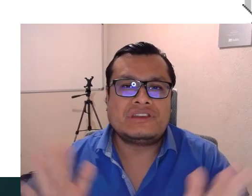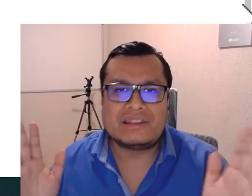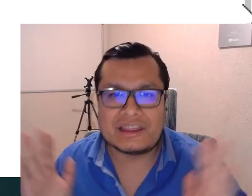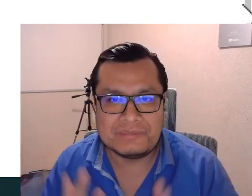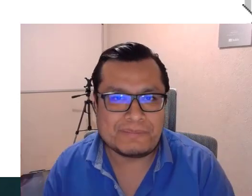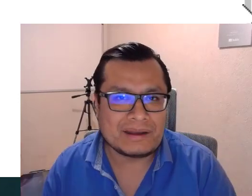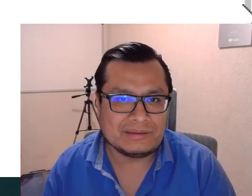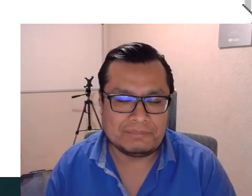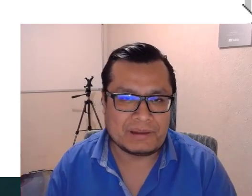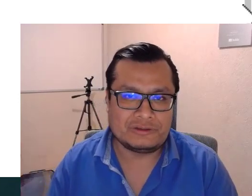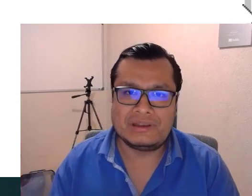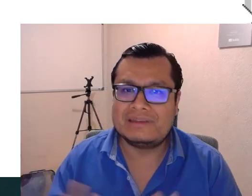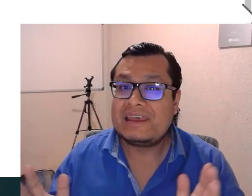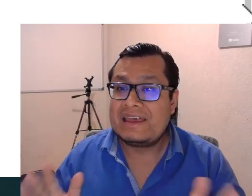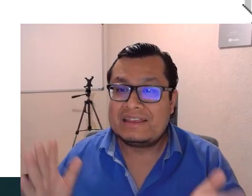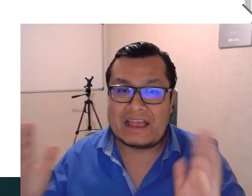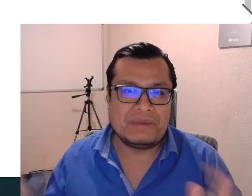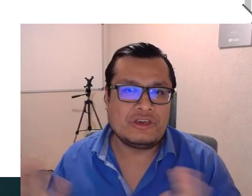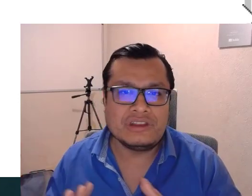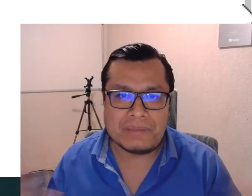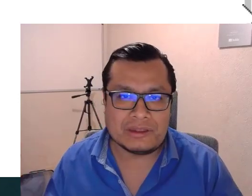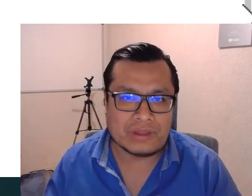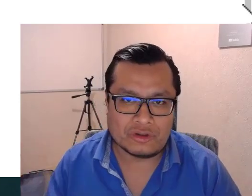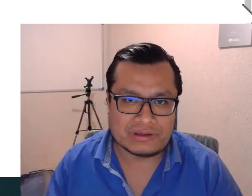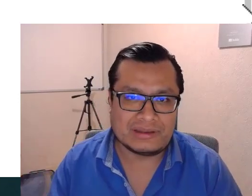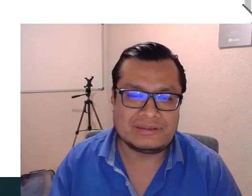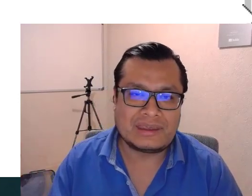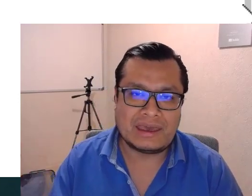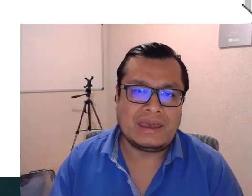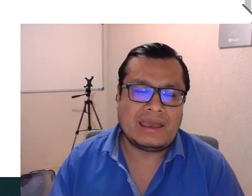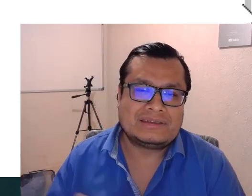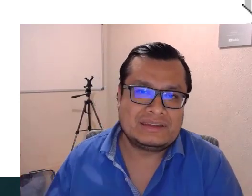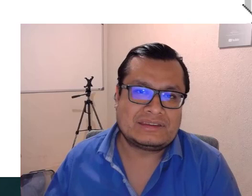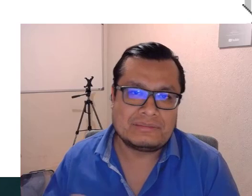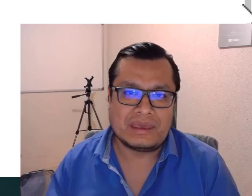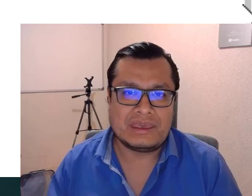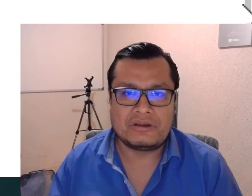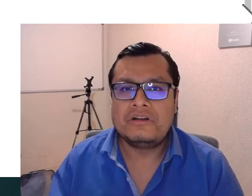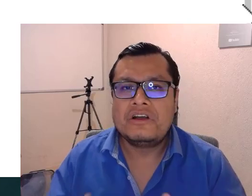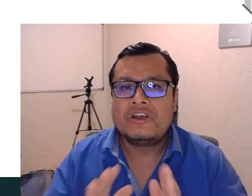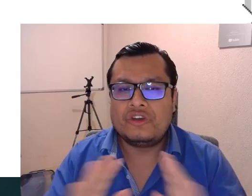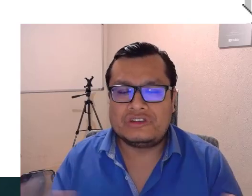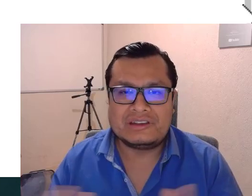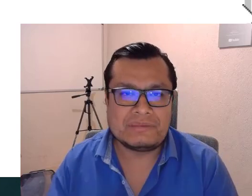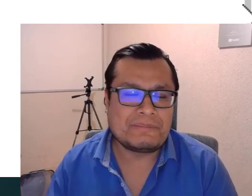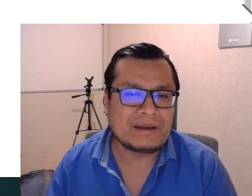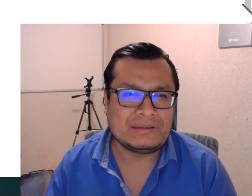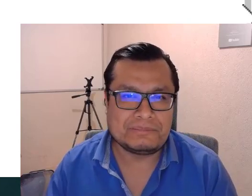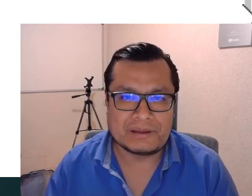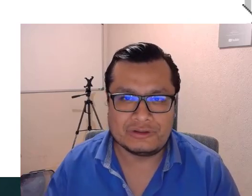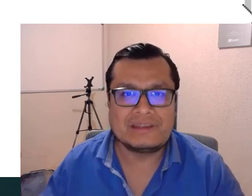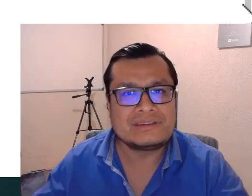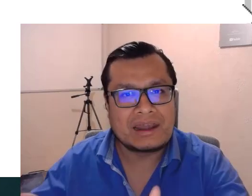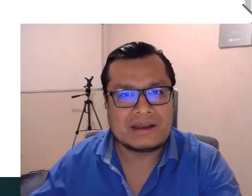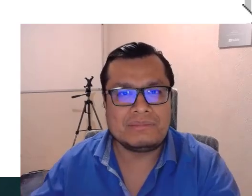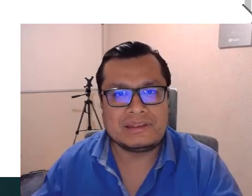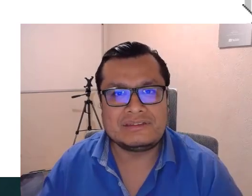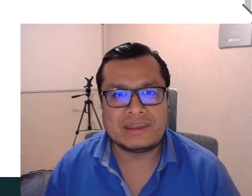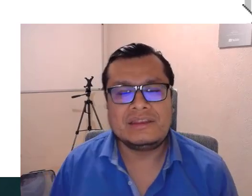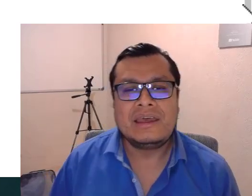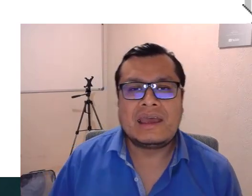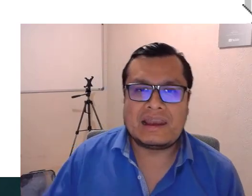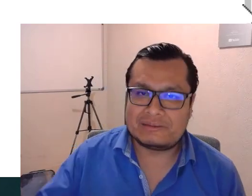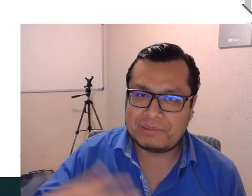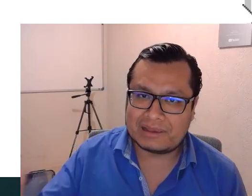200.000 participaciones del millón y medio de docentes que existe en méxico 200 mil participaciones que realmente